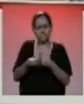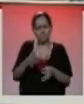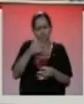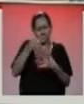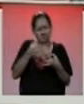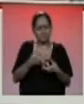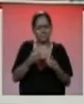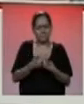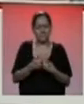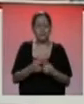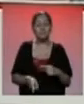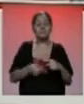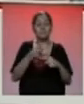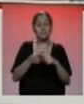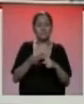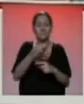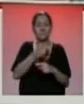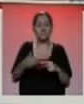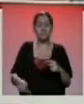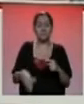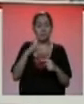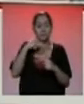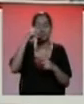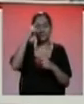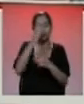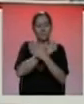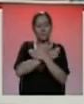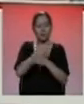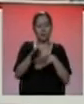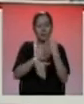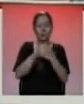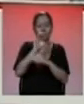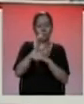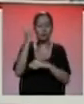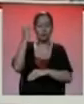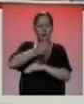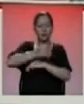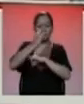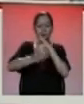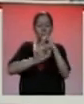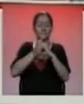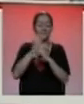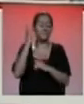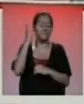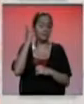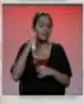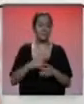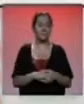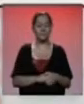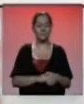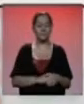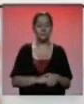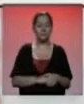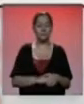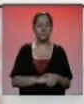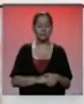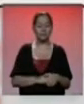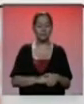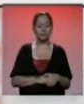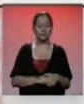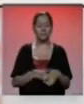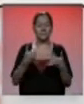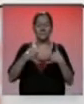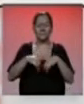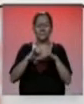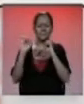además el primer mandatario envió un saludo a las ecuatorianas por el día internacional de la mujer sigue la